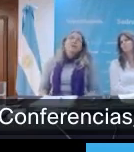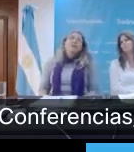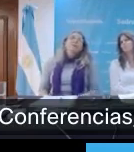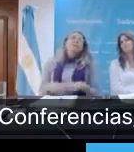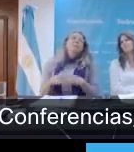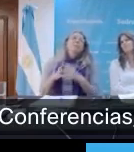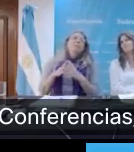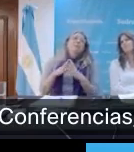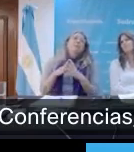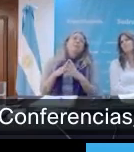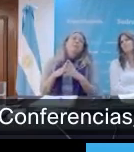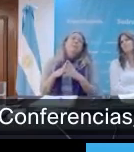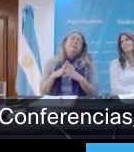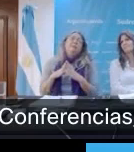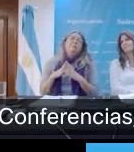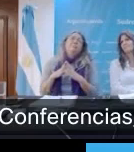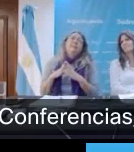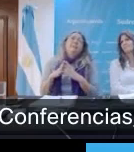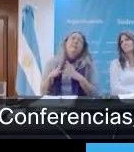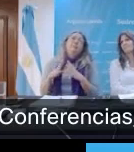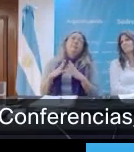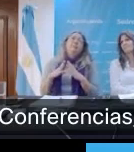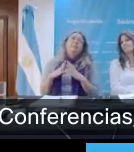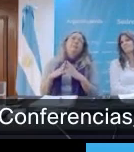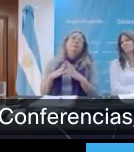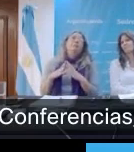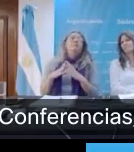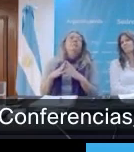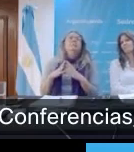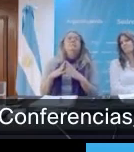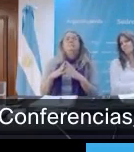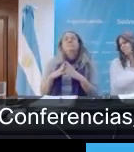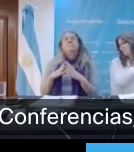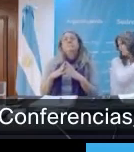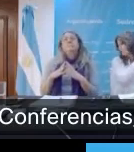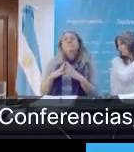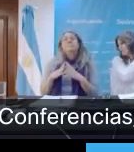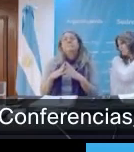bueno, acá hay que decir un poco que cuando nosotros